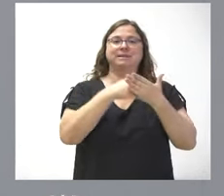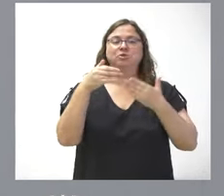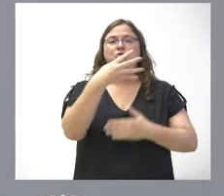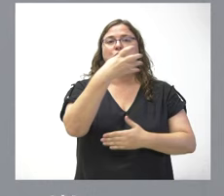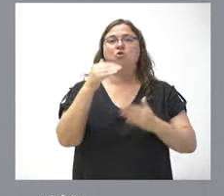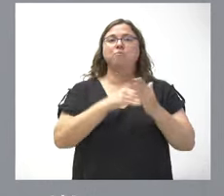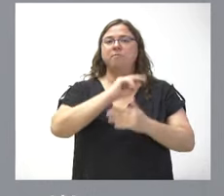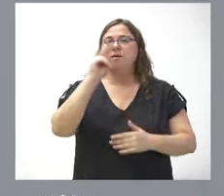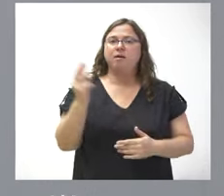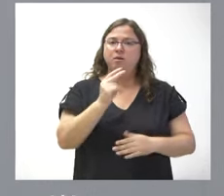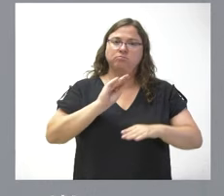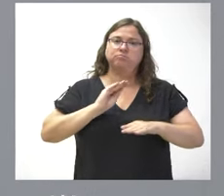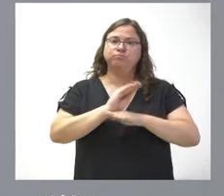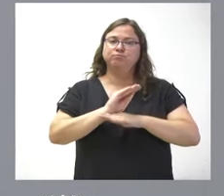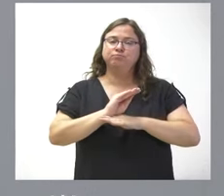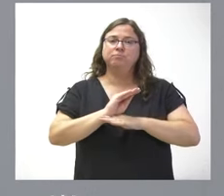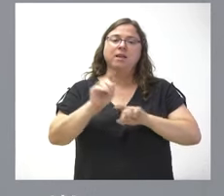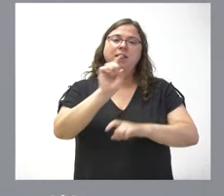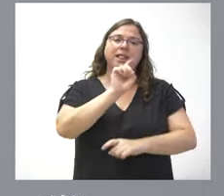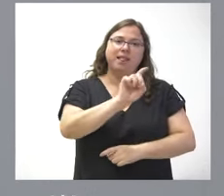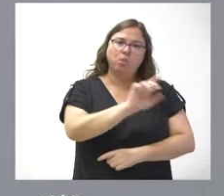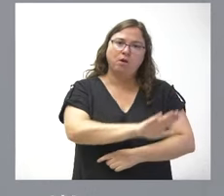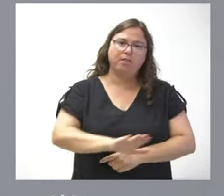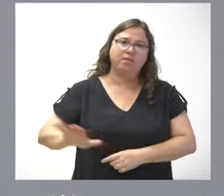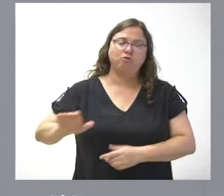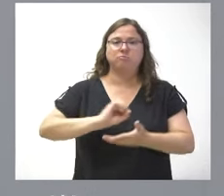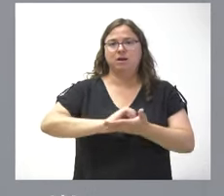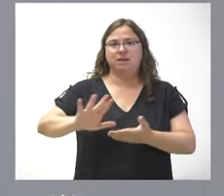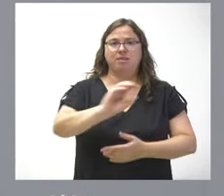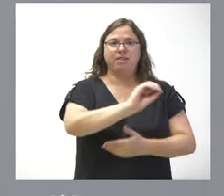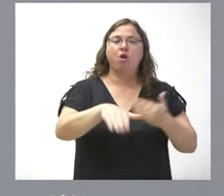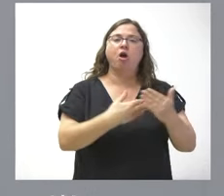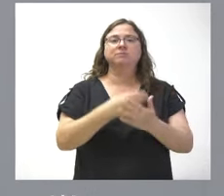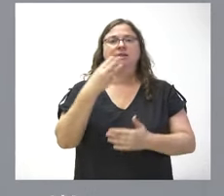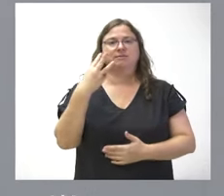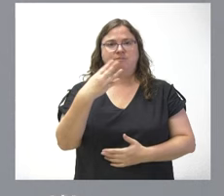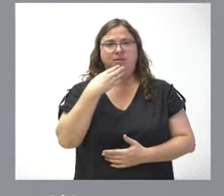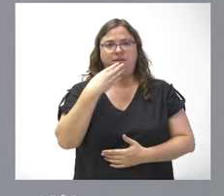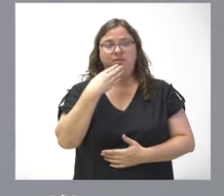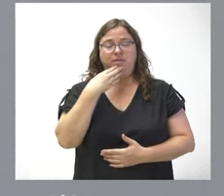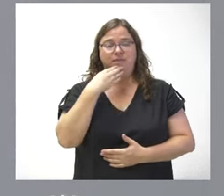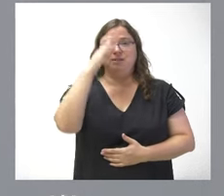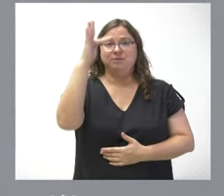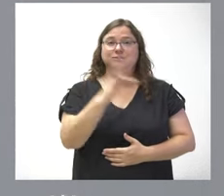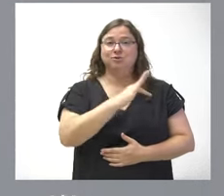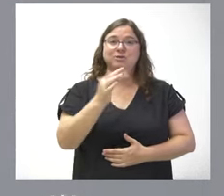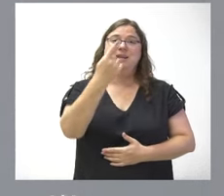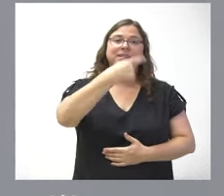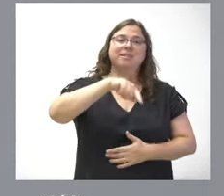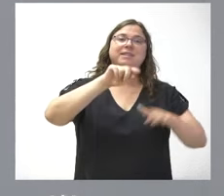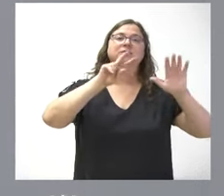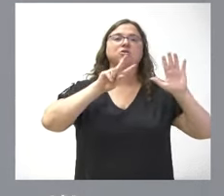1000 para financiar la educación gratuita de o a 3 años en 178 centros